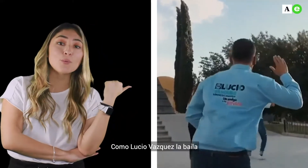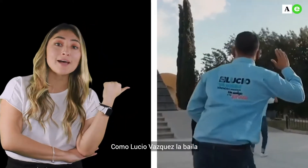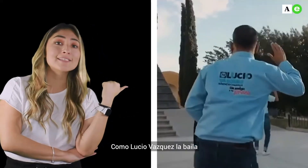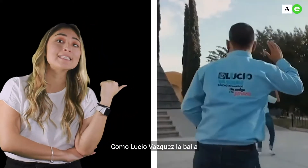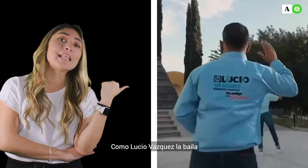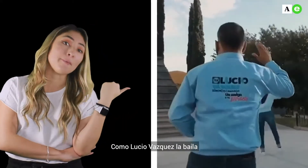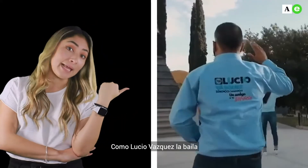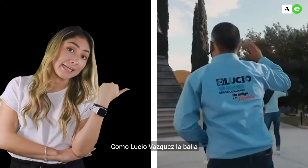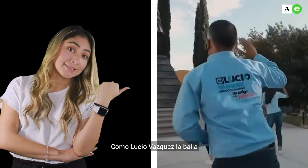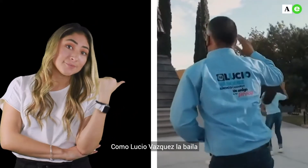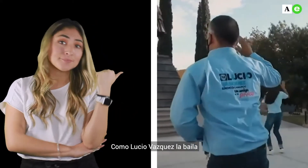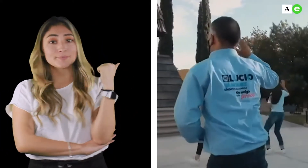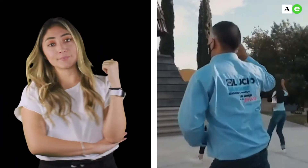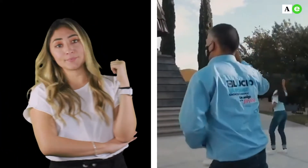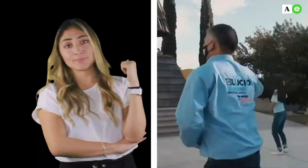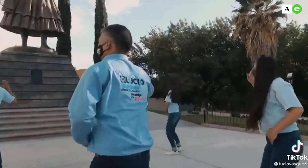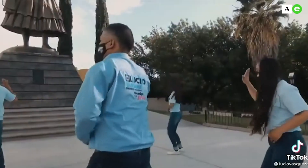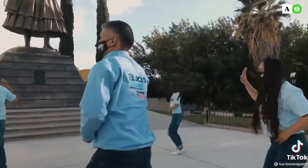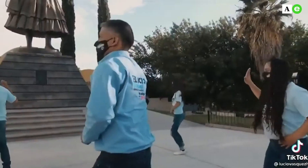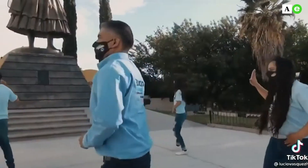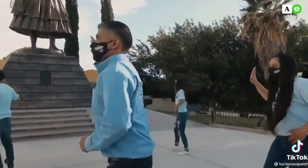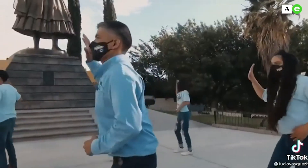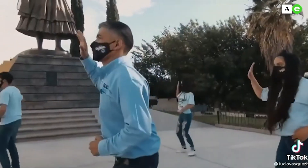Como Lucio Vázquez la baila.